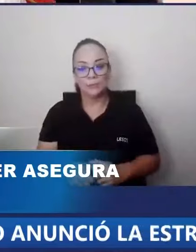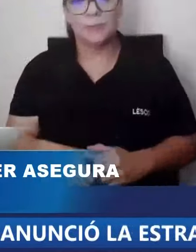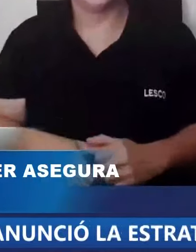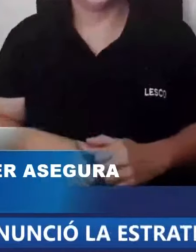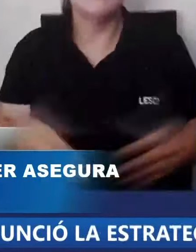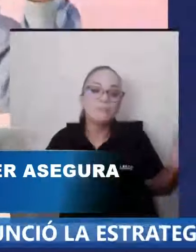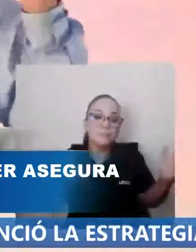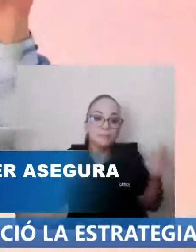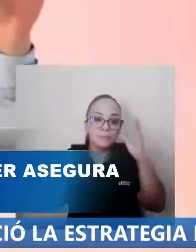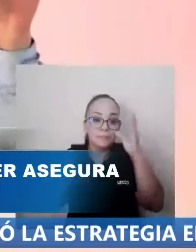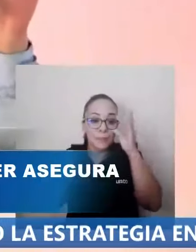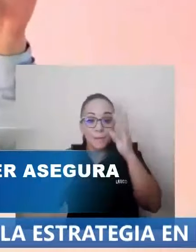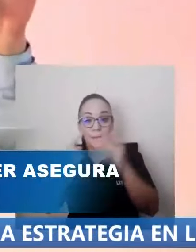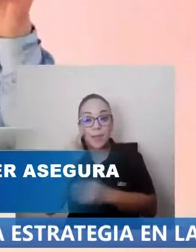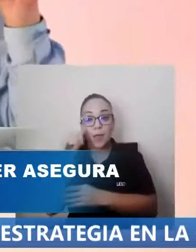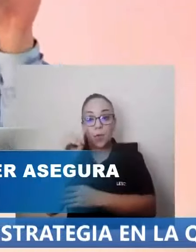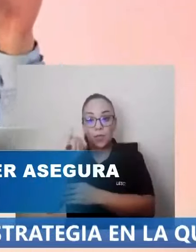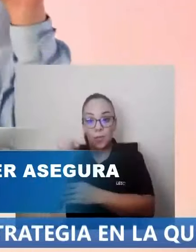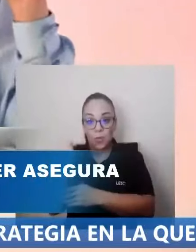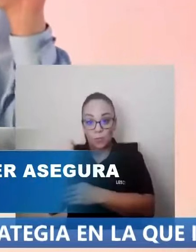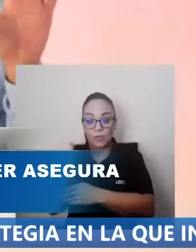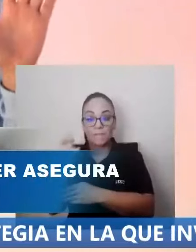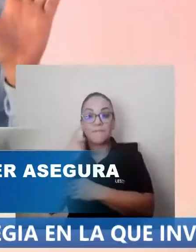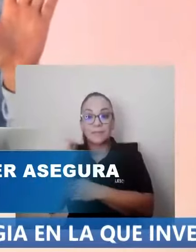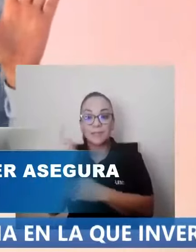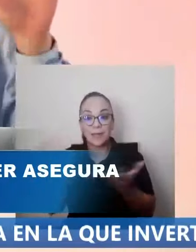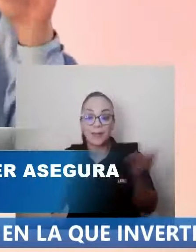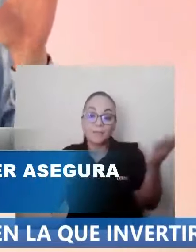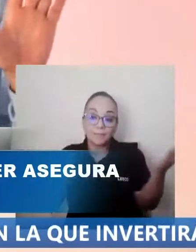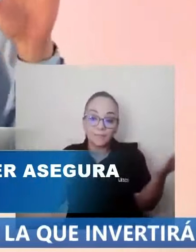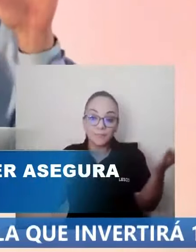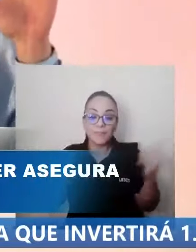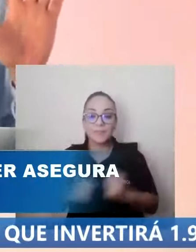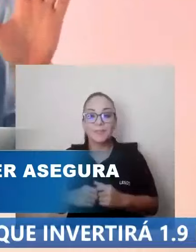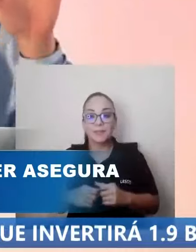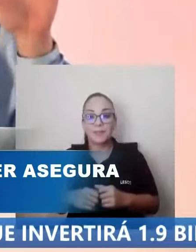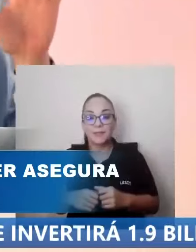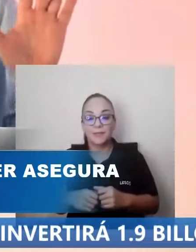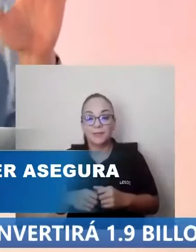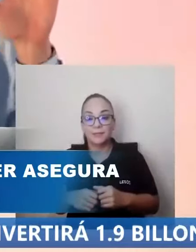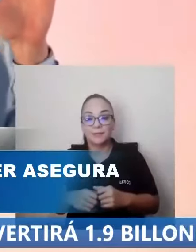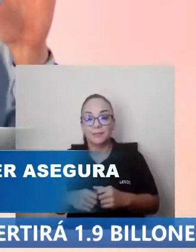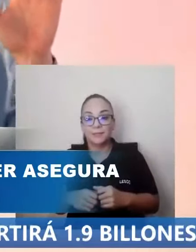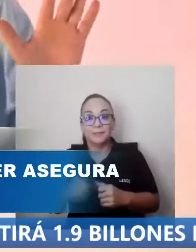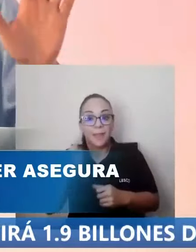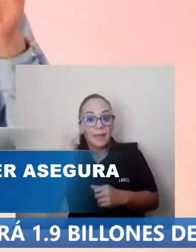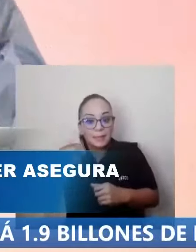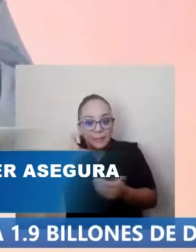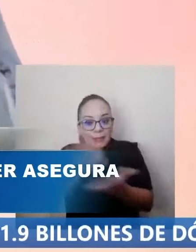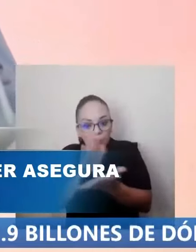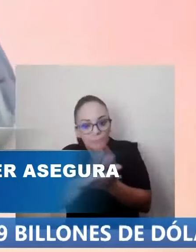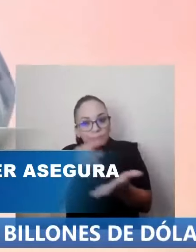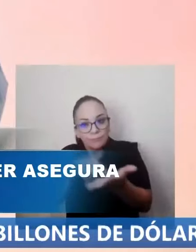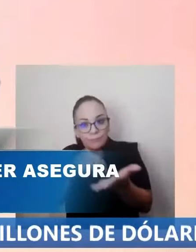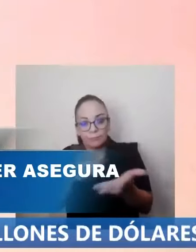OLJ, bien, pero ese instrumento no lo tiene la policía